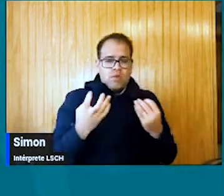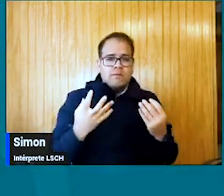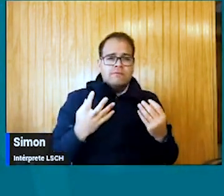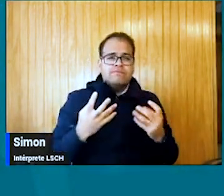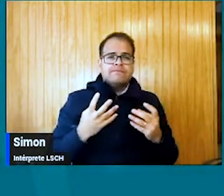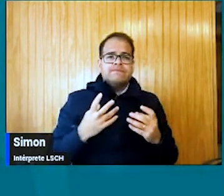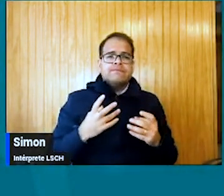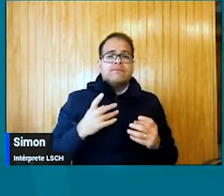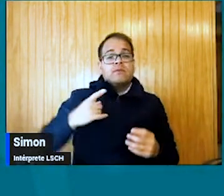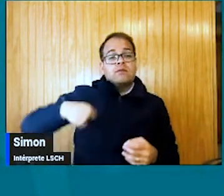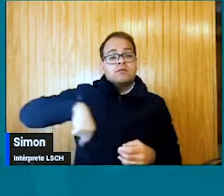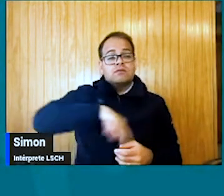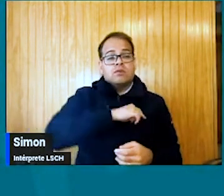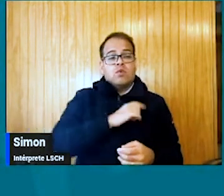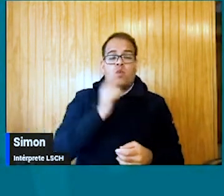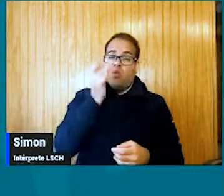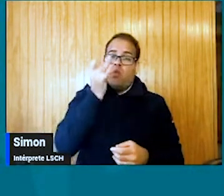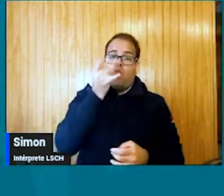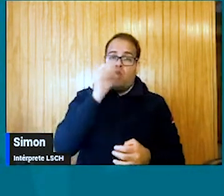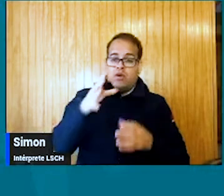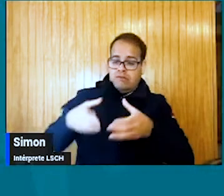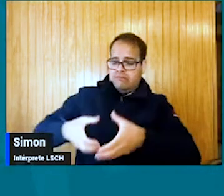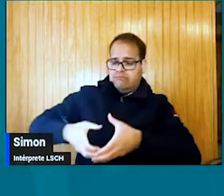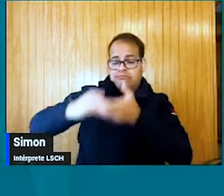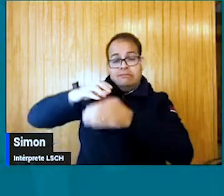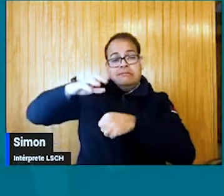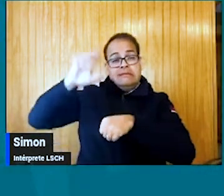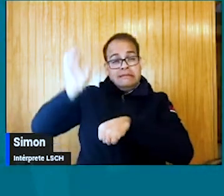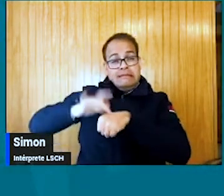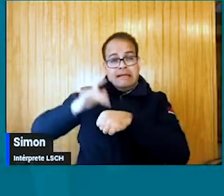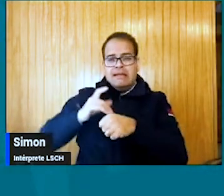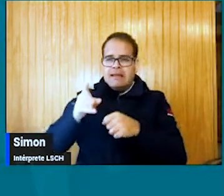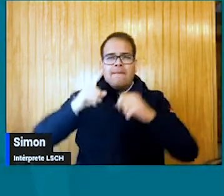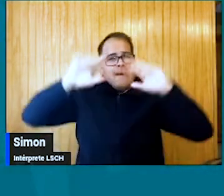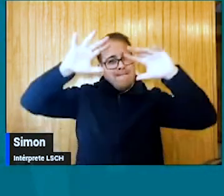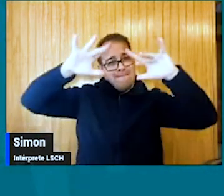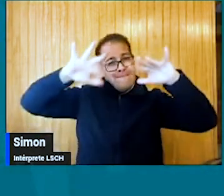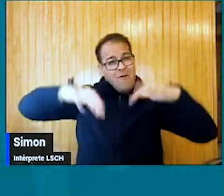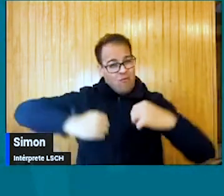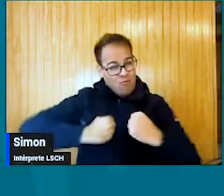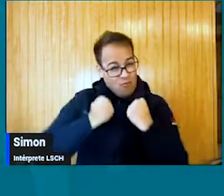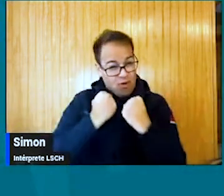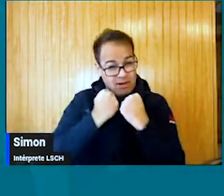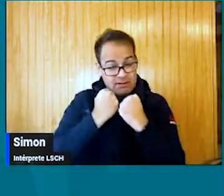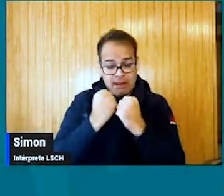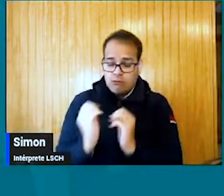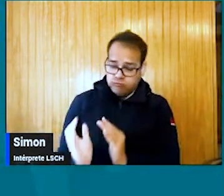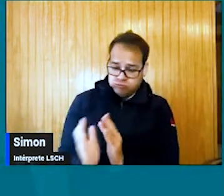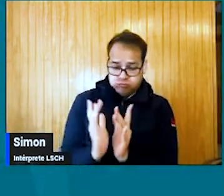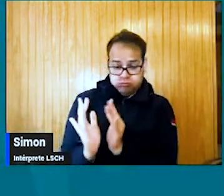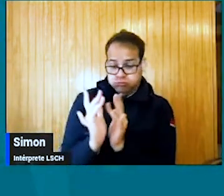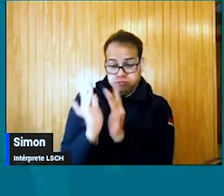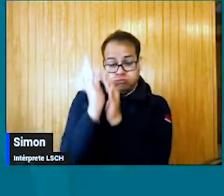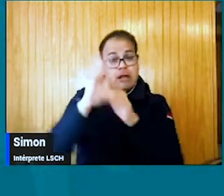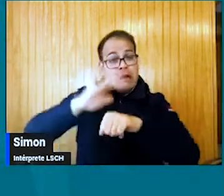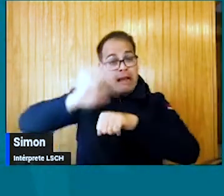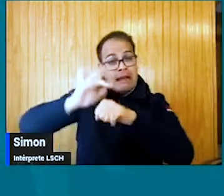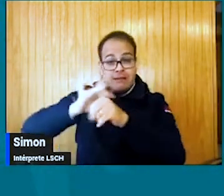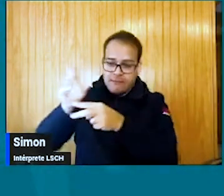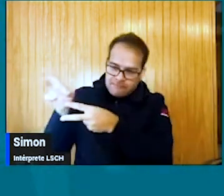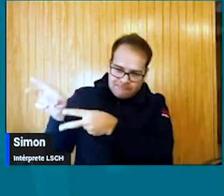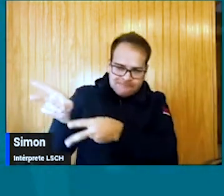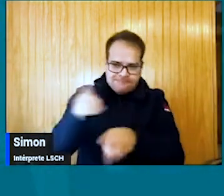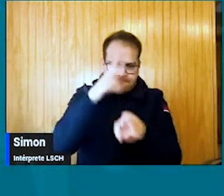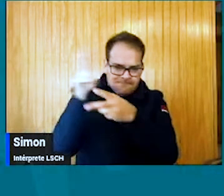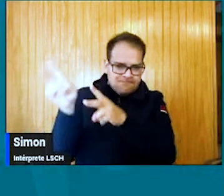Solo usamos el calefactor central para heladas severas, ya que nosotros al tirar aire más calentito, este es más